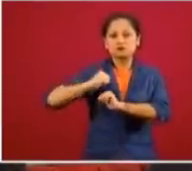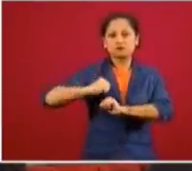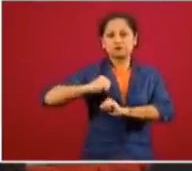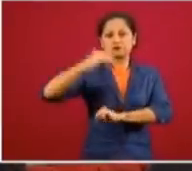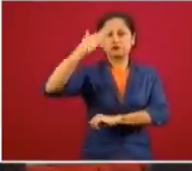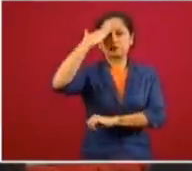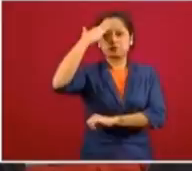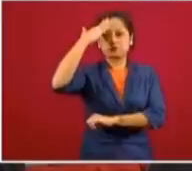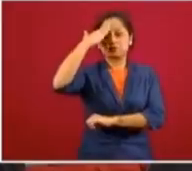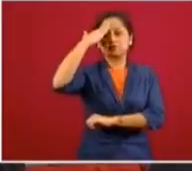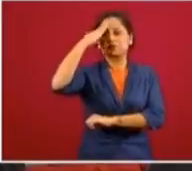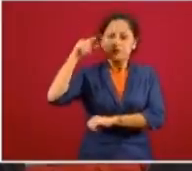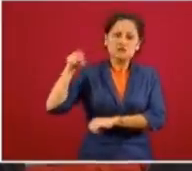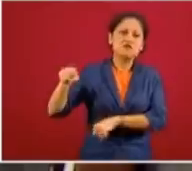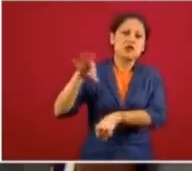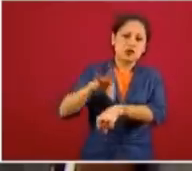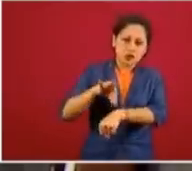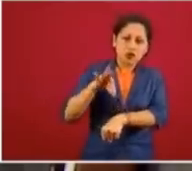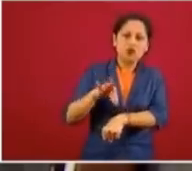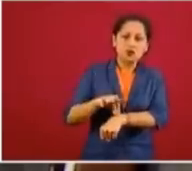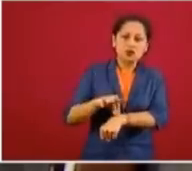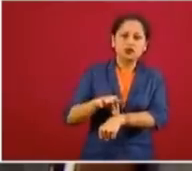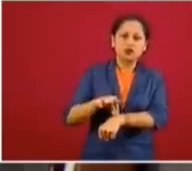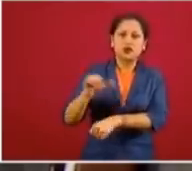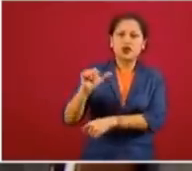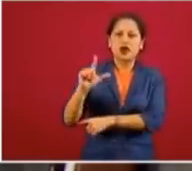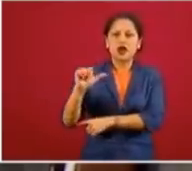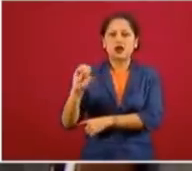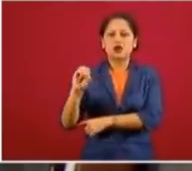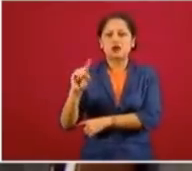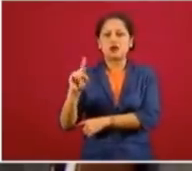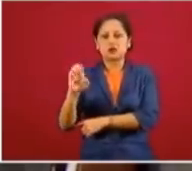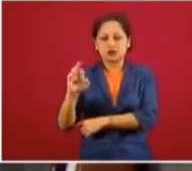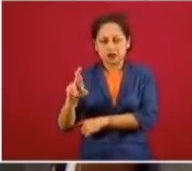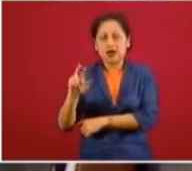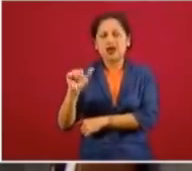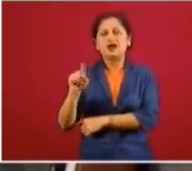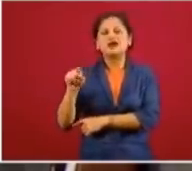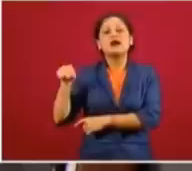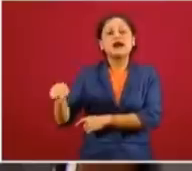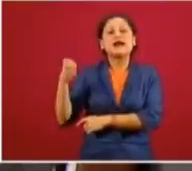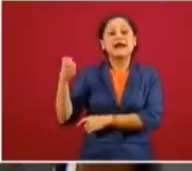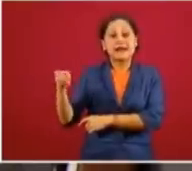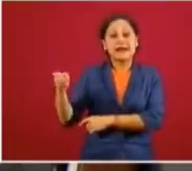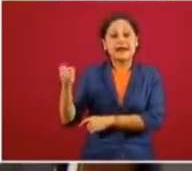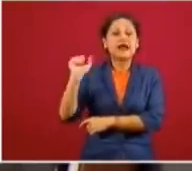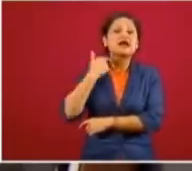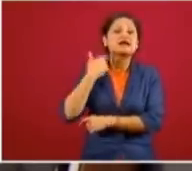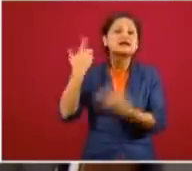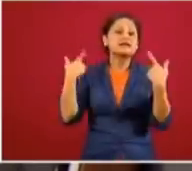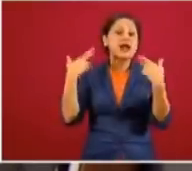de muchos de ellos, Jorge Alcocer, secretario de Salud. Él